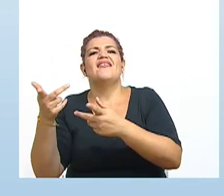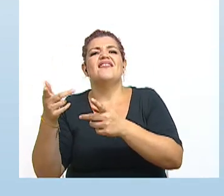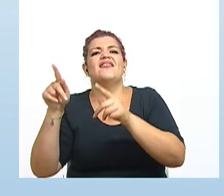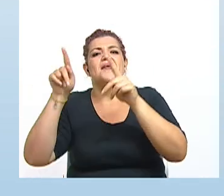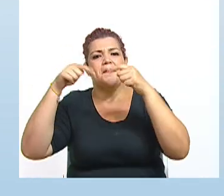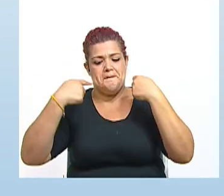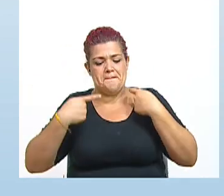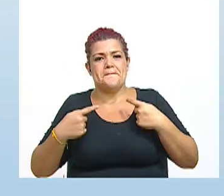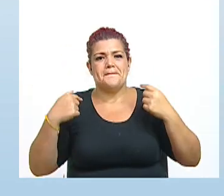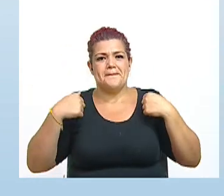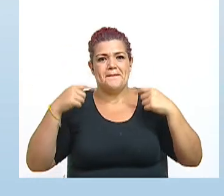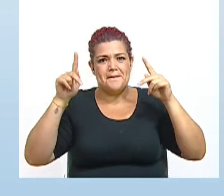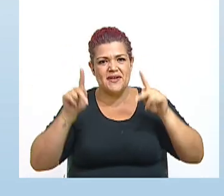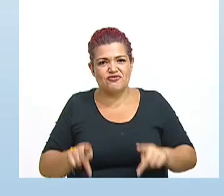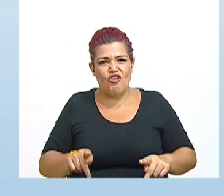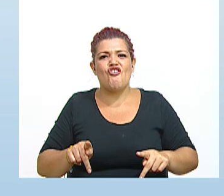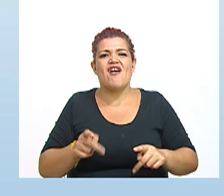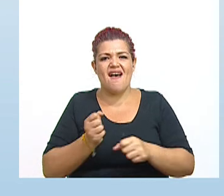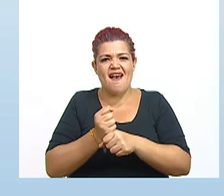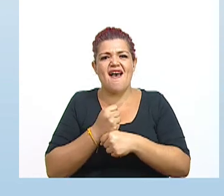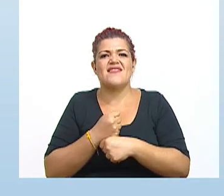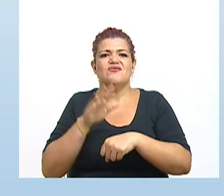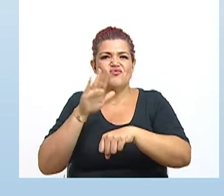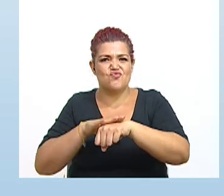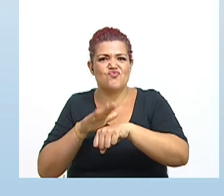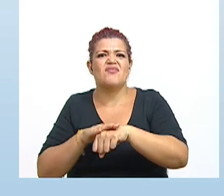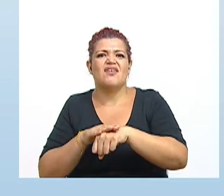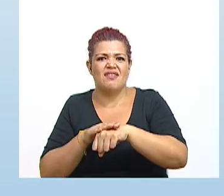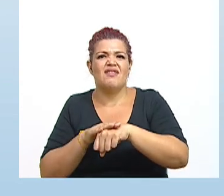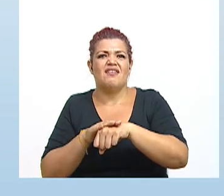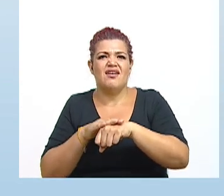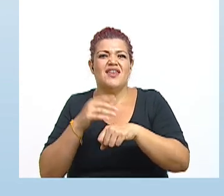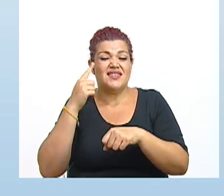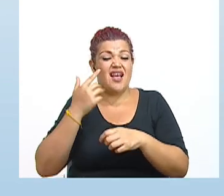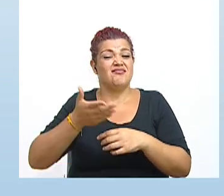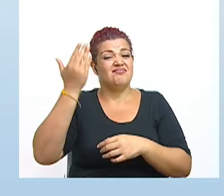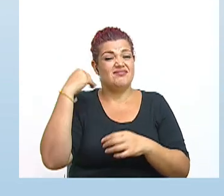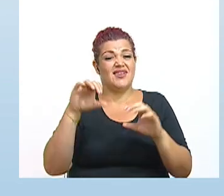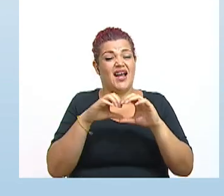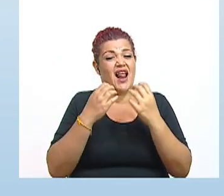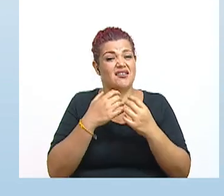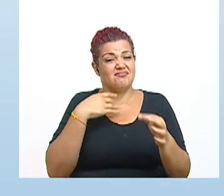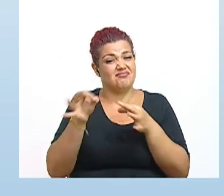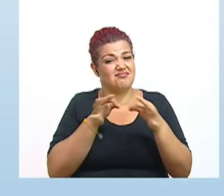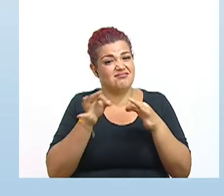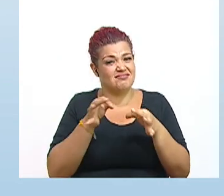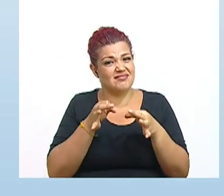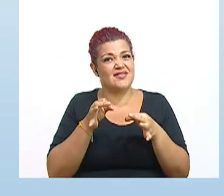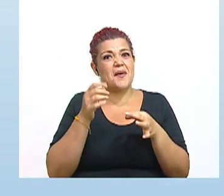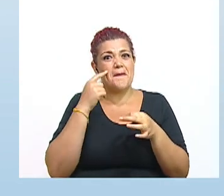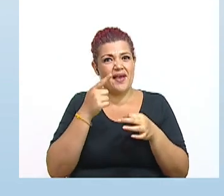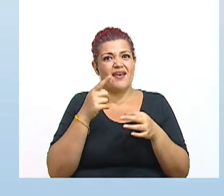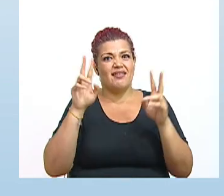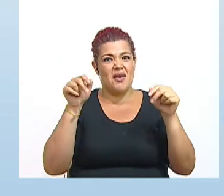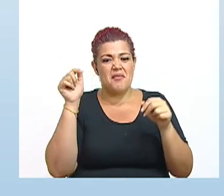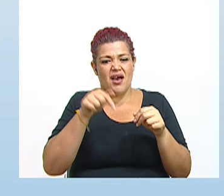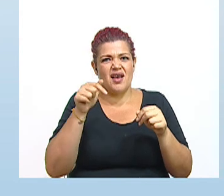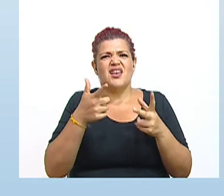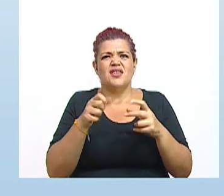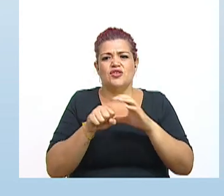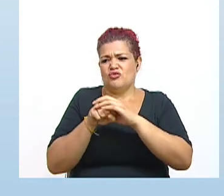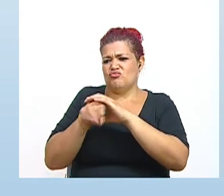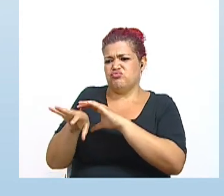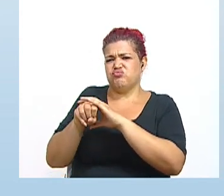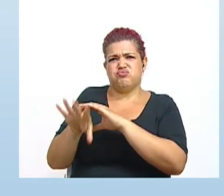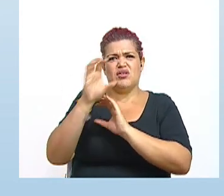acciones antrópicas realizadas por el ser humano. Y es que ya en clases anteriores hemos valorado el tema de las emisiones de